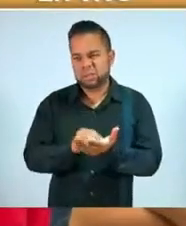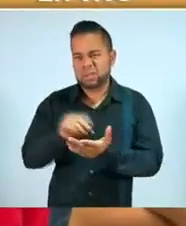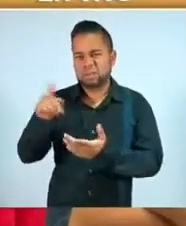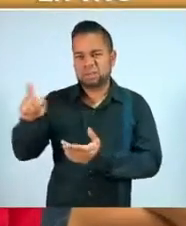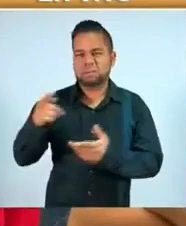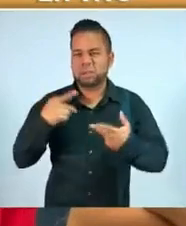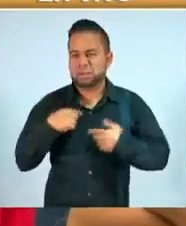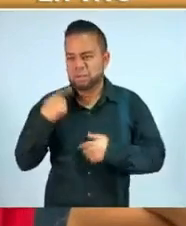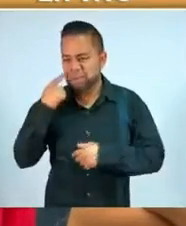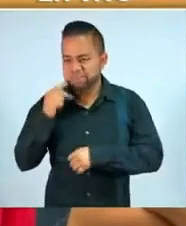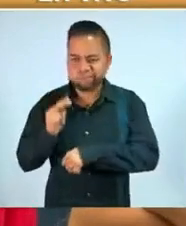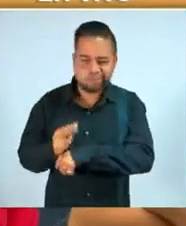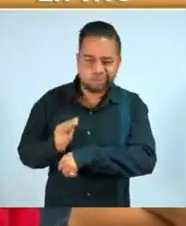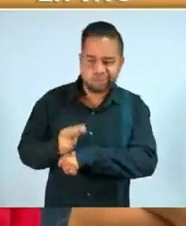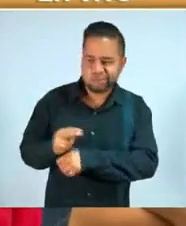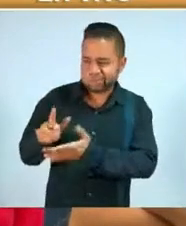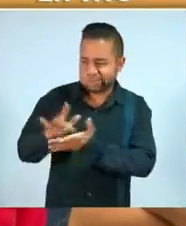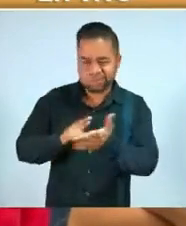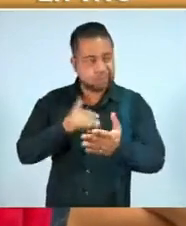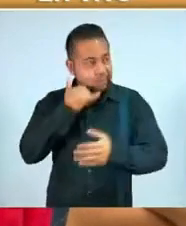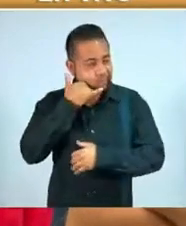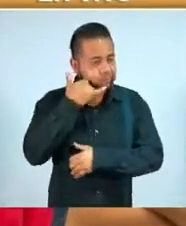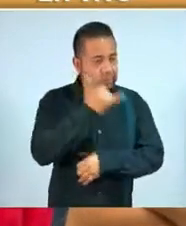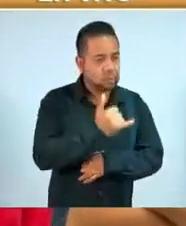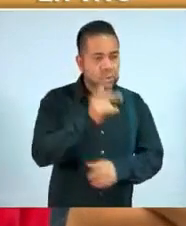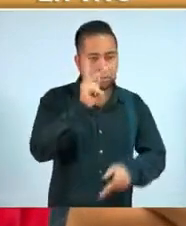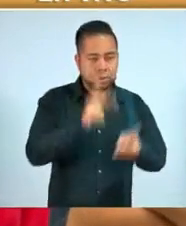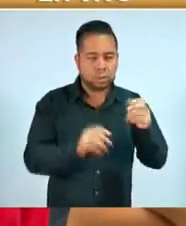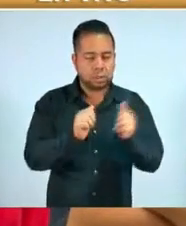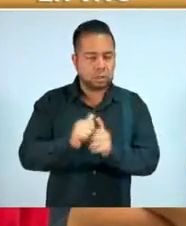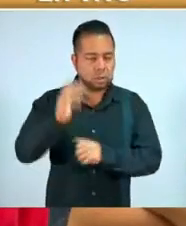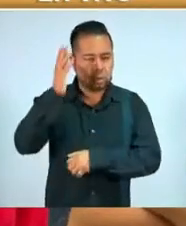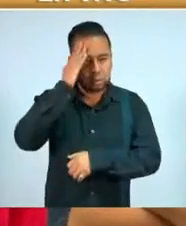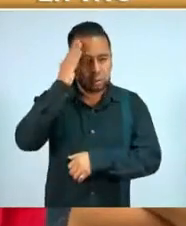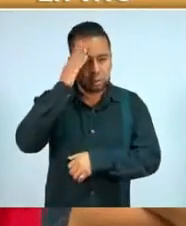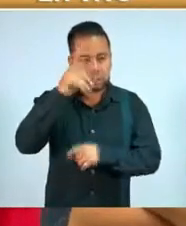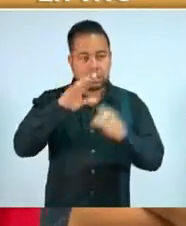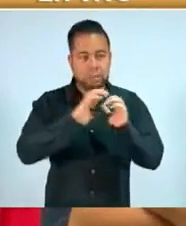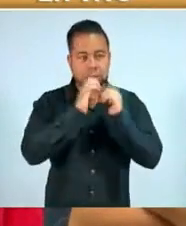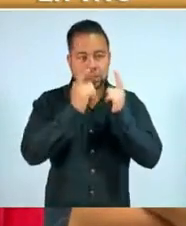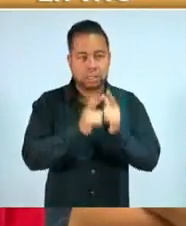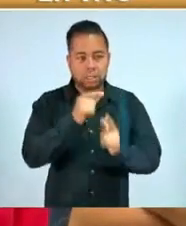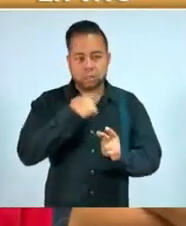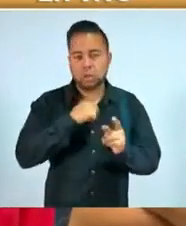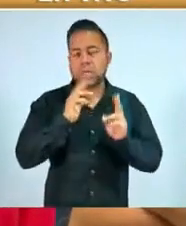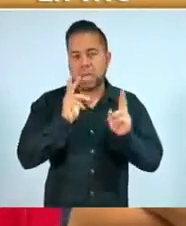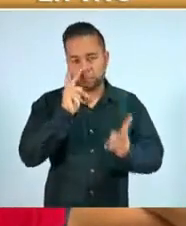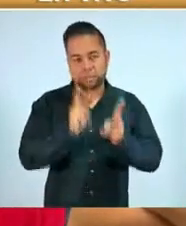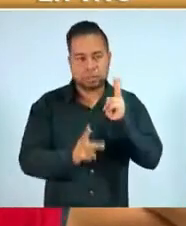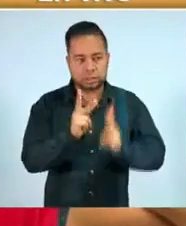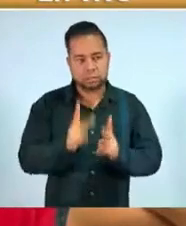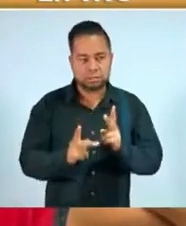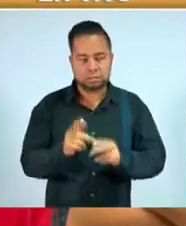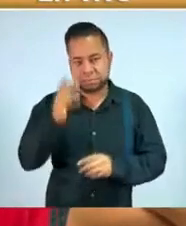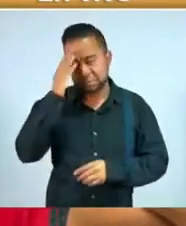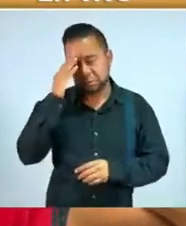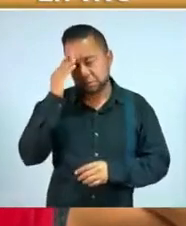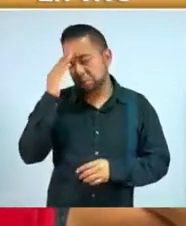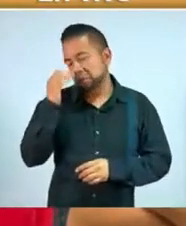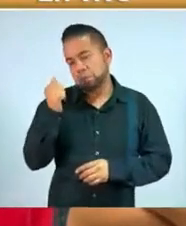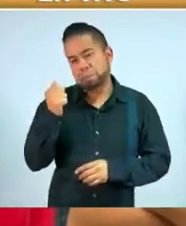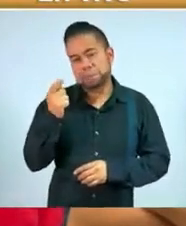Bueno, en una plática que tuve con uno de los dirigentes de allá de la central de Abasto, que los conozco desde hace muchísimos